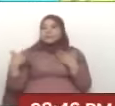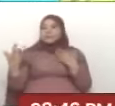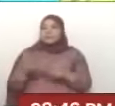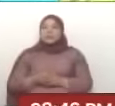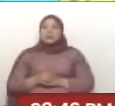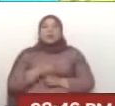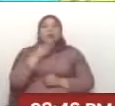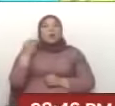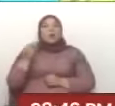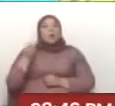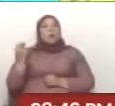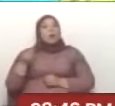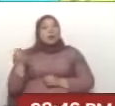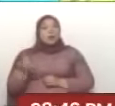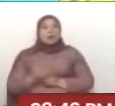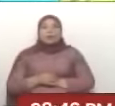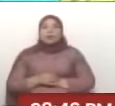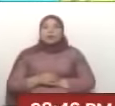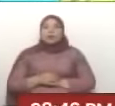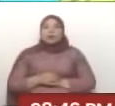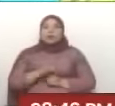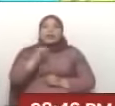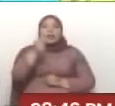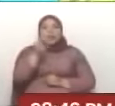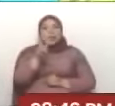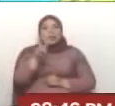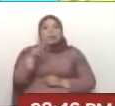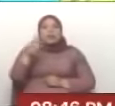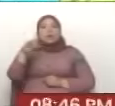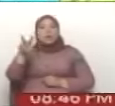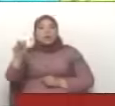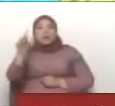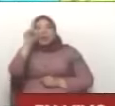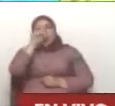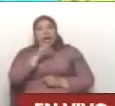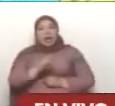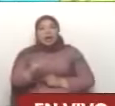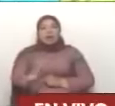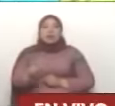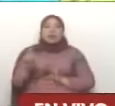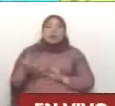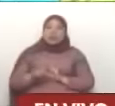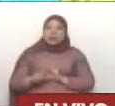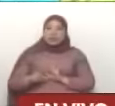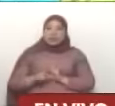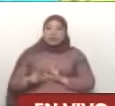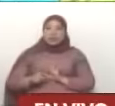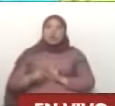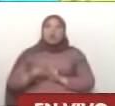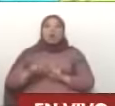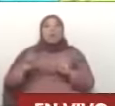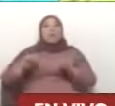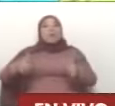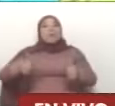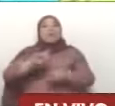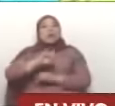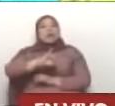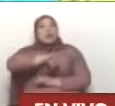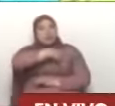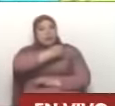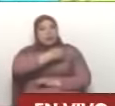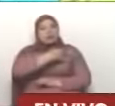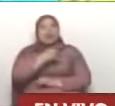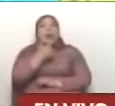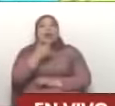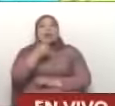los muchachos y muchachas de 12 a 20 años más o menos, que están en los liceos, que ya han ingresado a las universidades, que